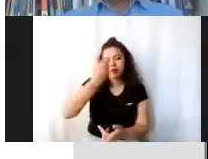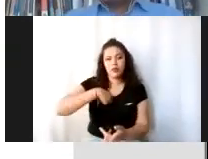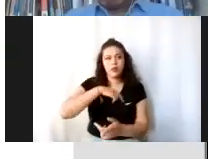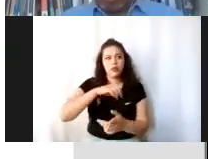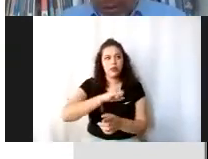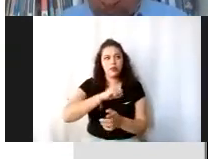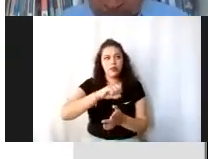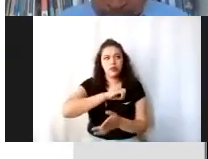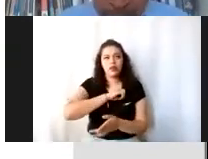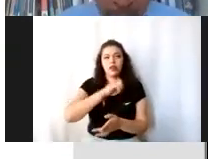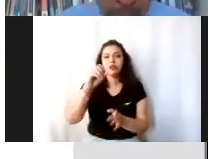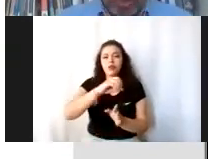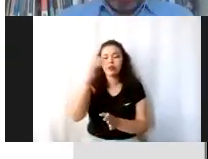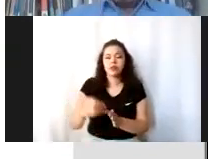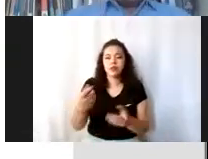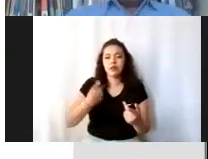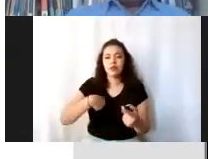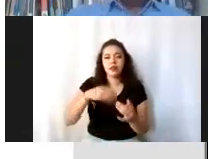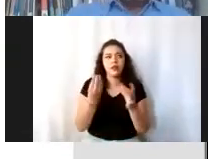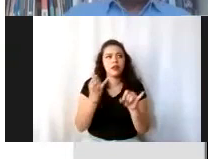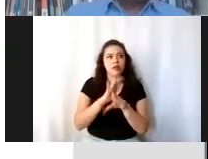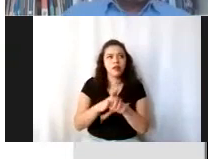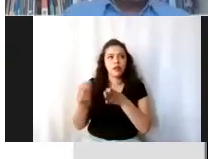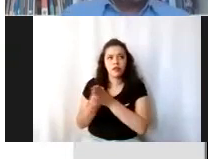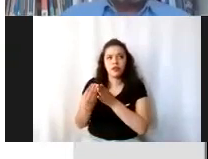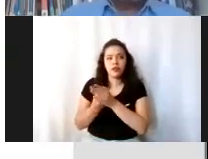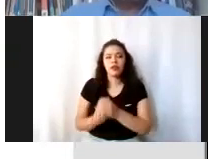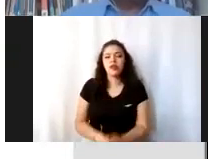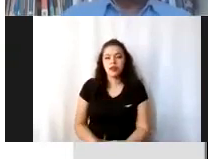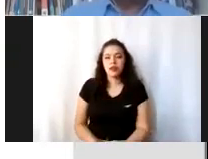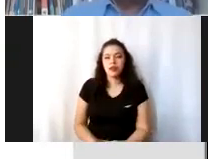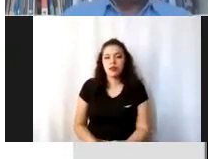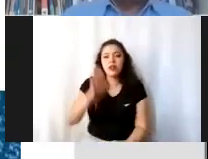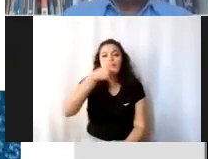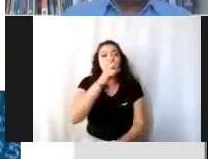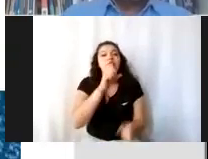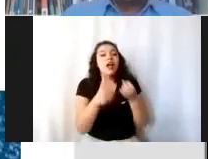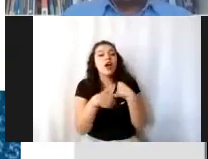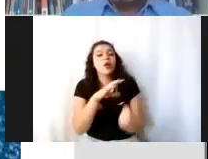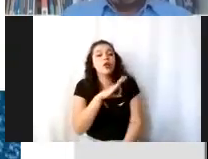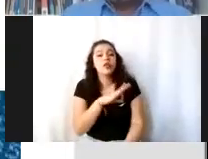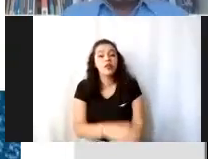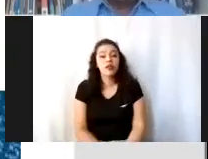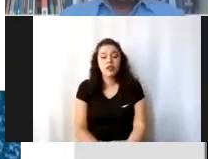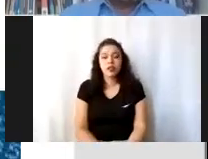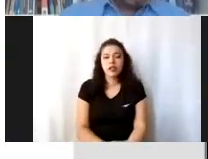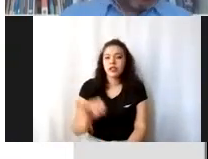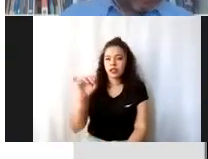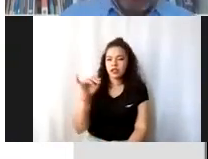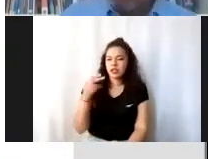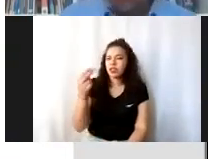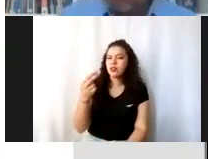proteger datos personales. Ok, bueno, estamos haciendo un repaso. Sí, nada más. ¿Cómo te